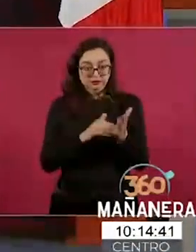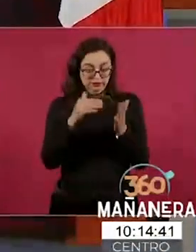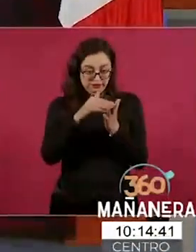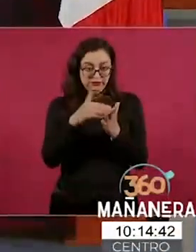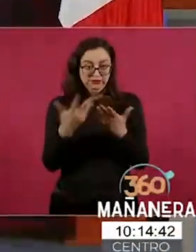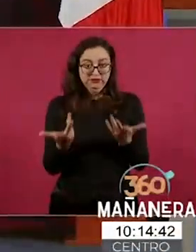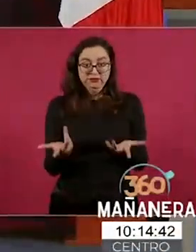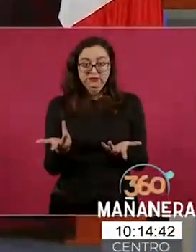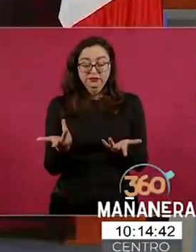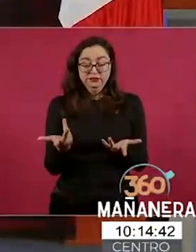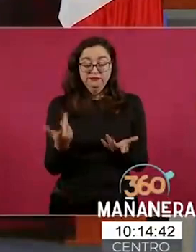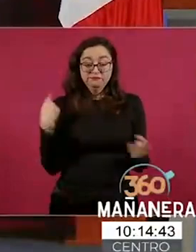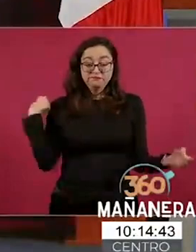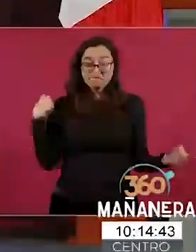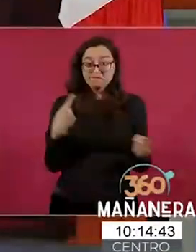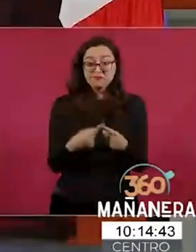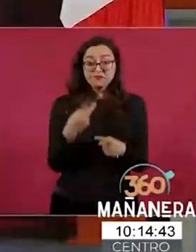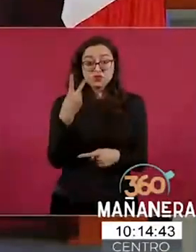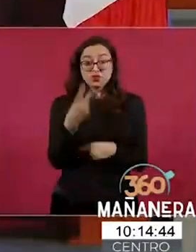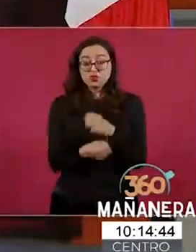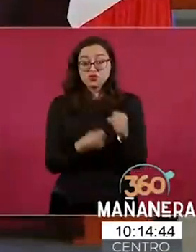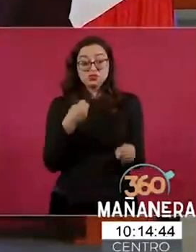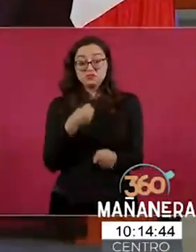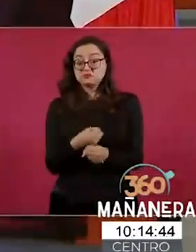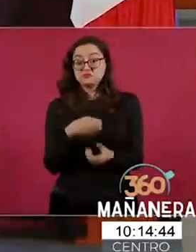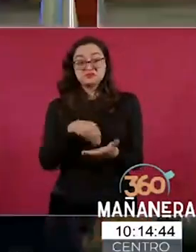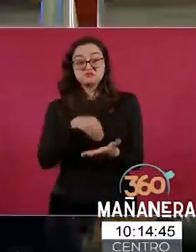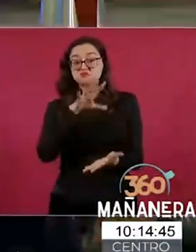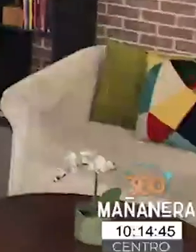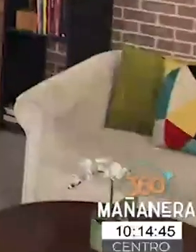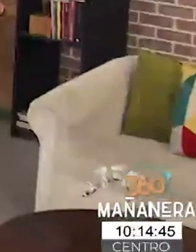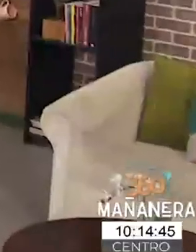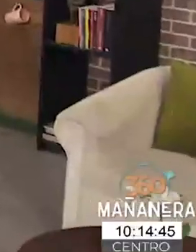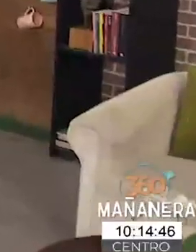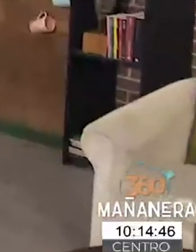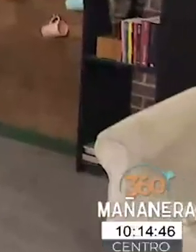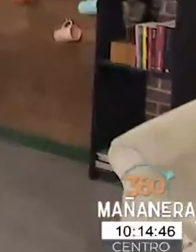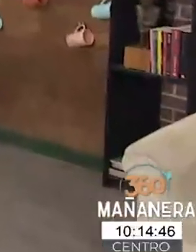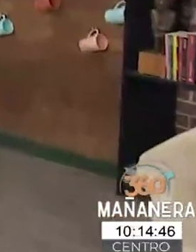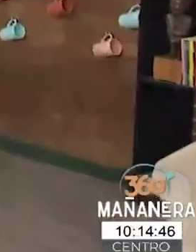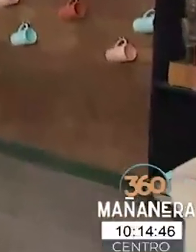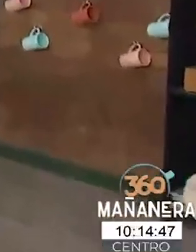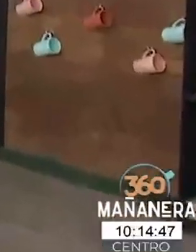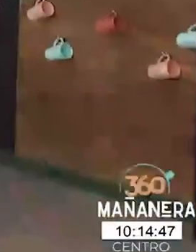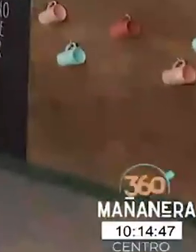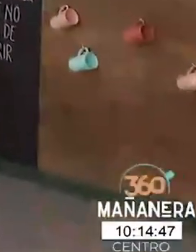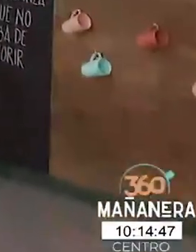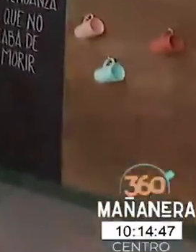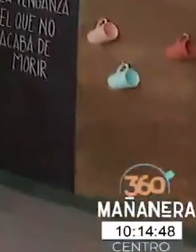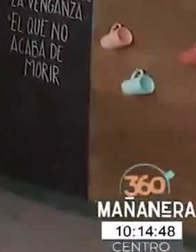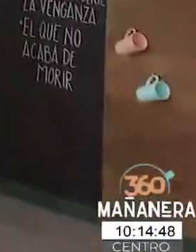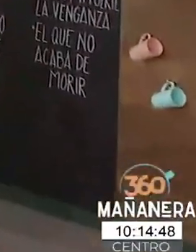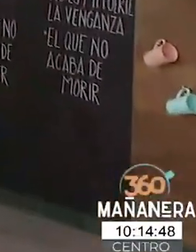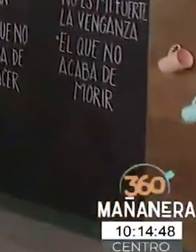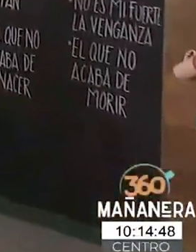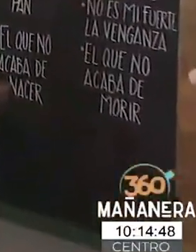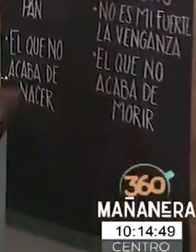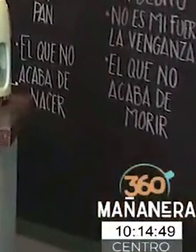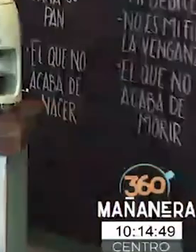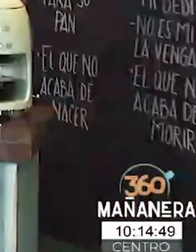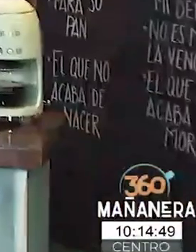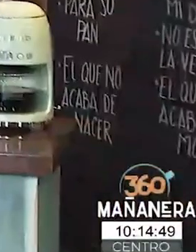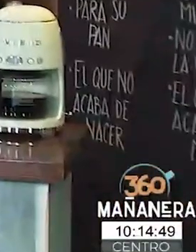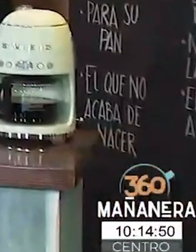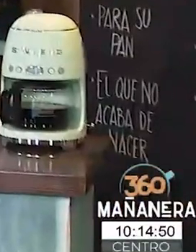años sin audiencia y sin mencionarlo por su nombre el presidente